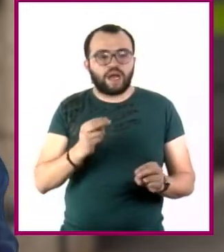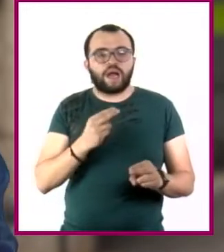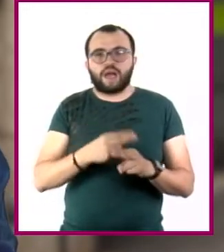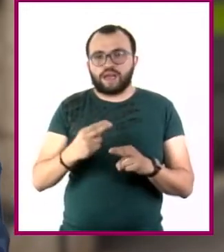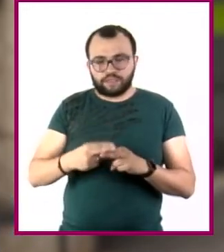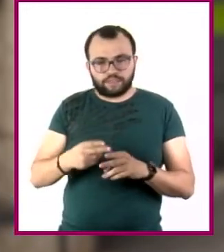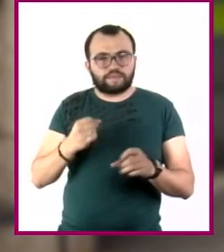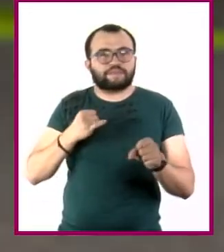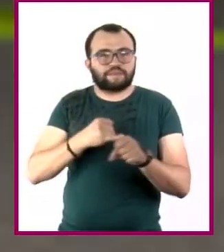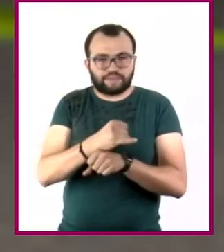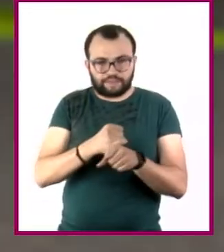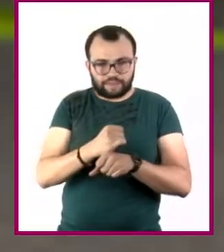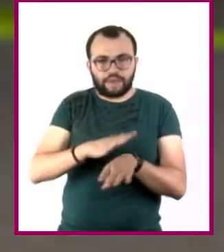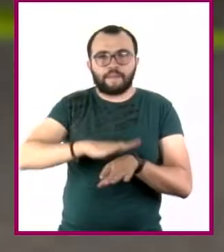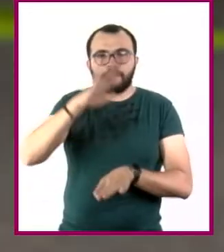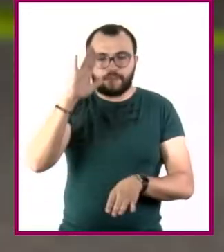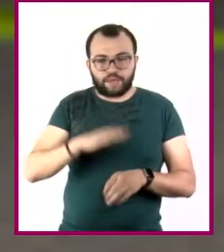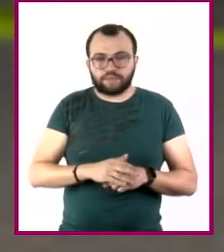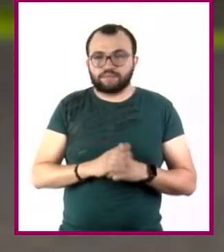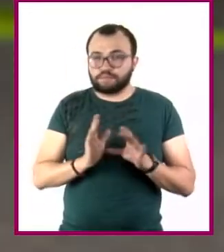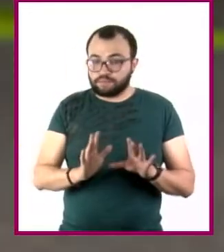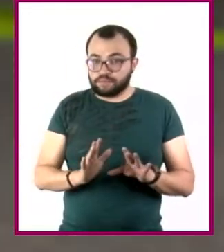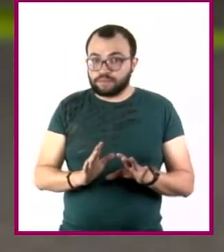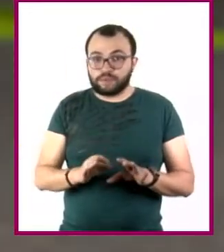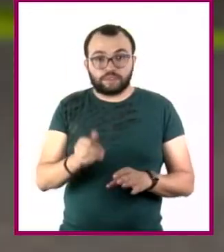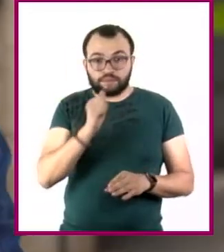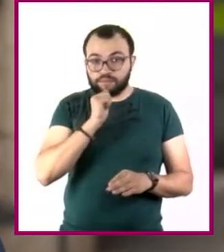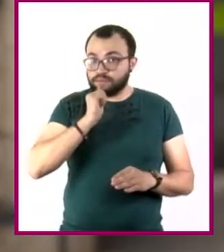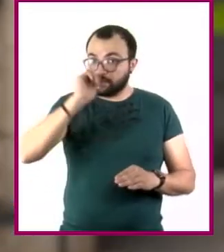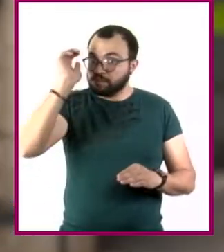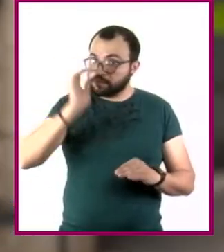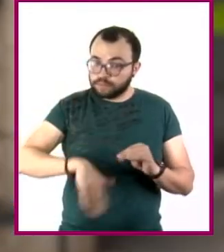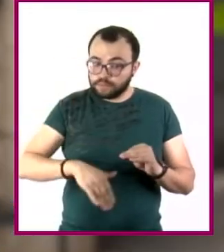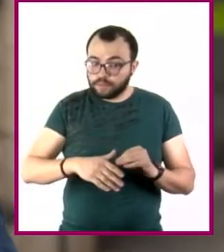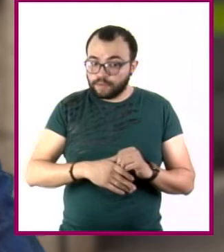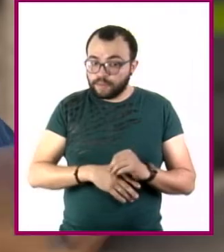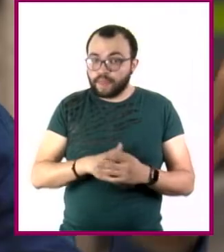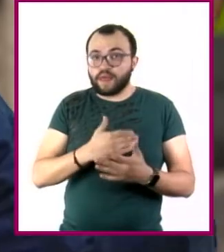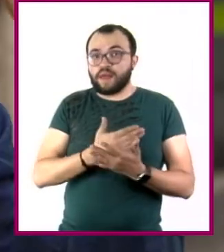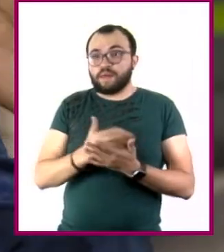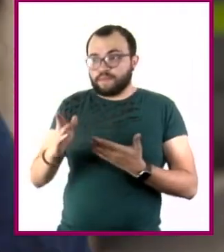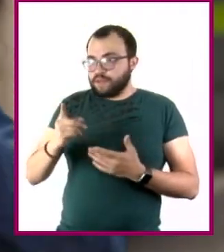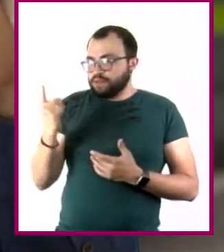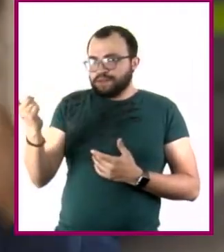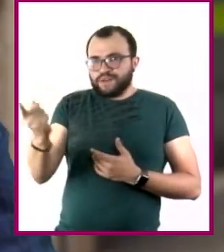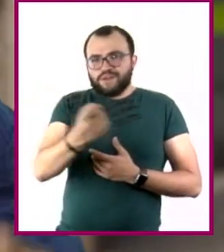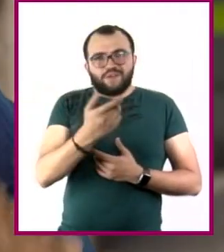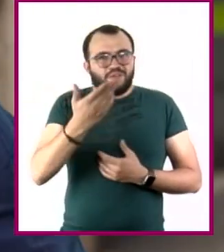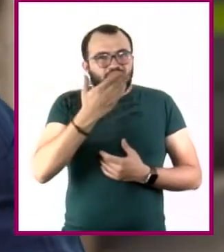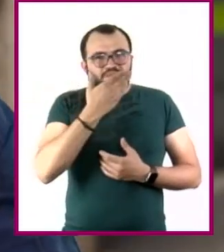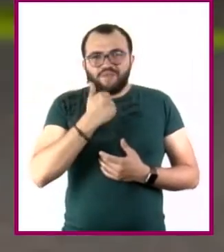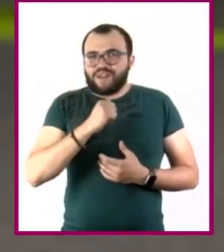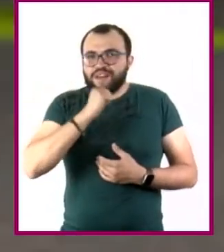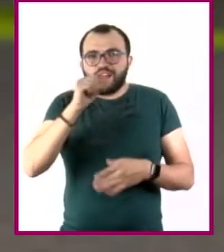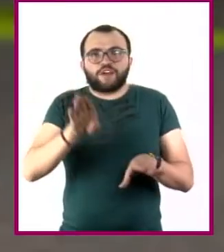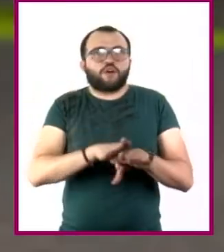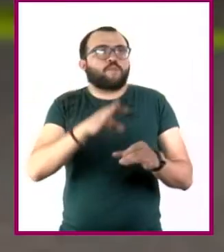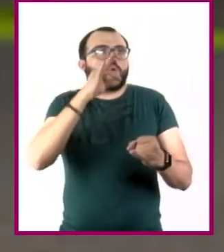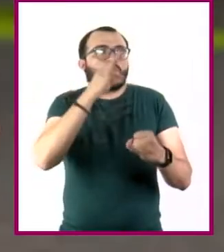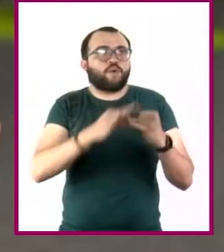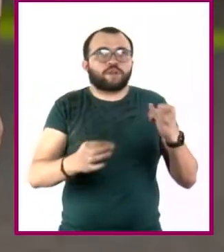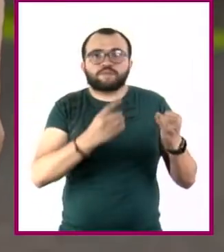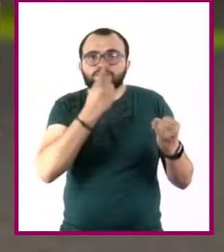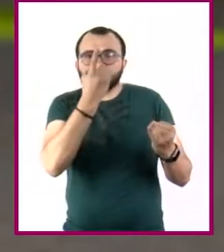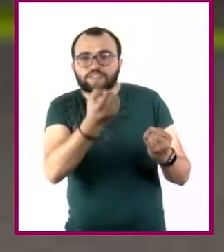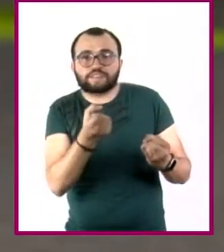aquí tenemos sus argumentos, que no son concluyentes y que aparte ustedes no tienen nada que concluir aquí.